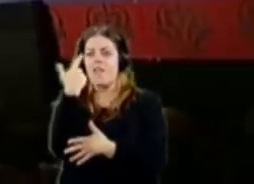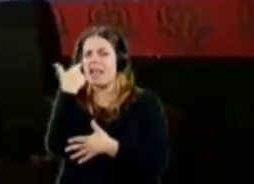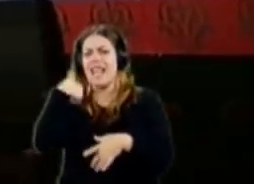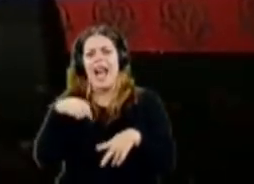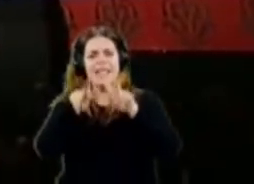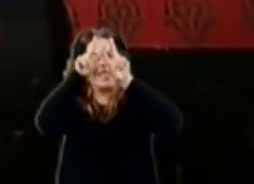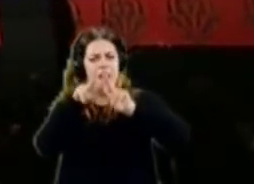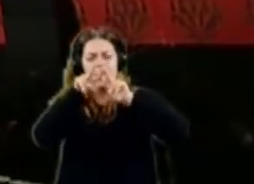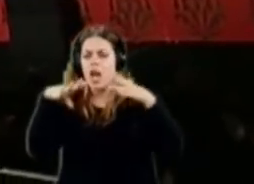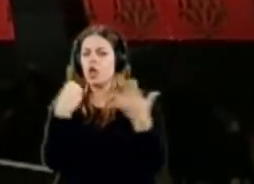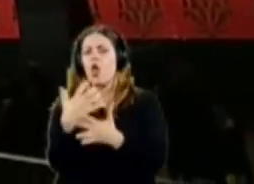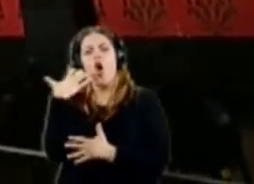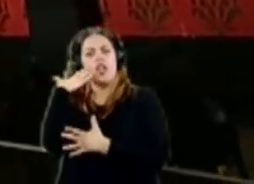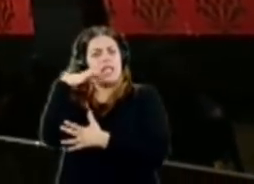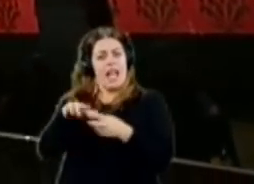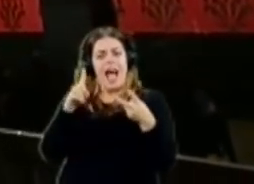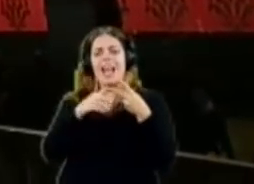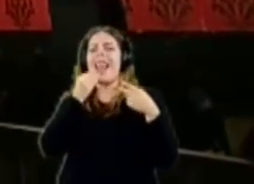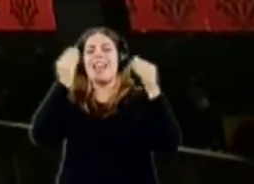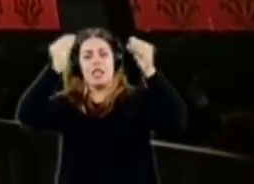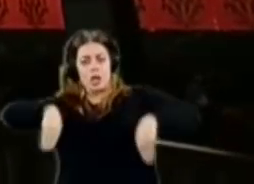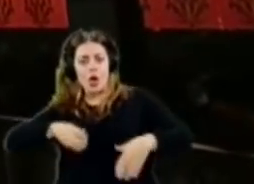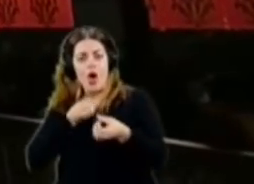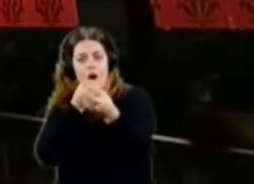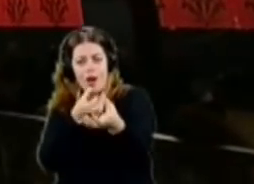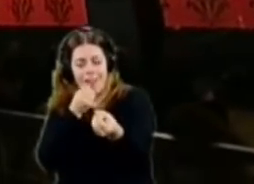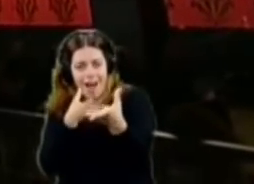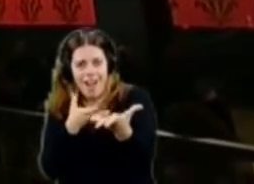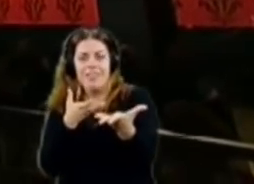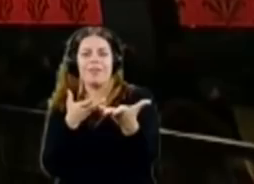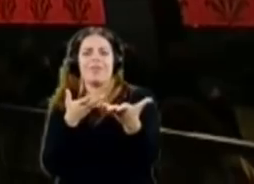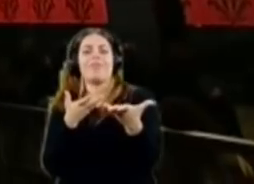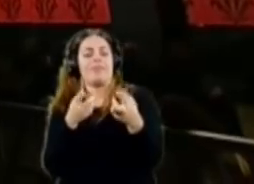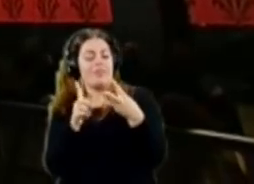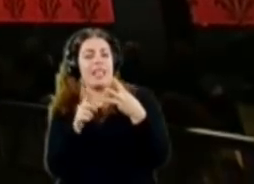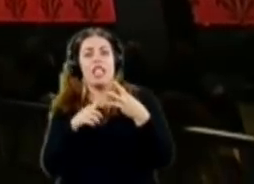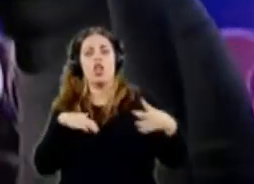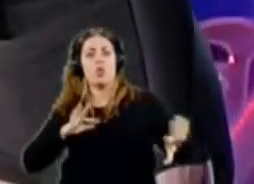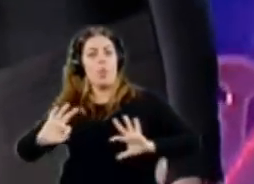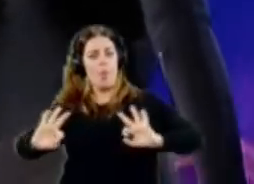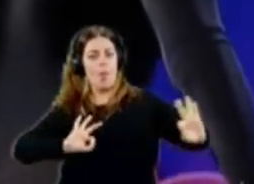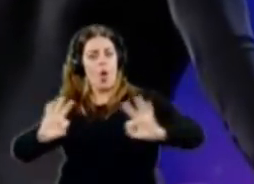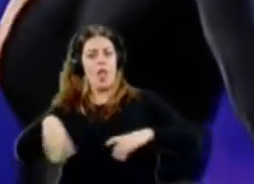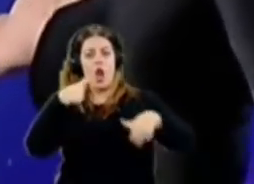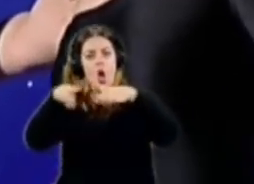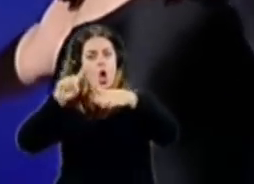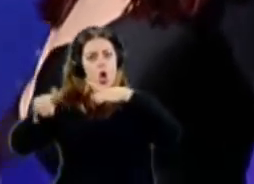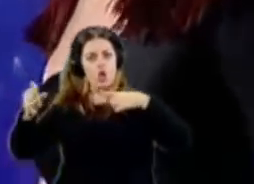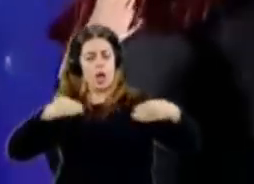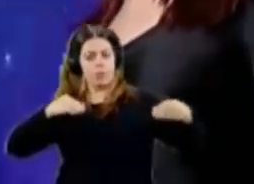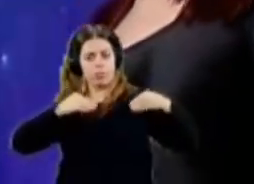originalidad también, la historia que cuentan. Y aunque los modelos van con accesorios, sepan que solamente pueden llevar cubierto